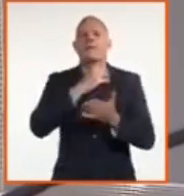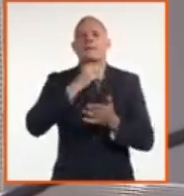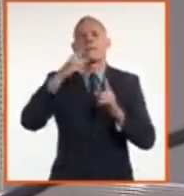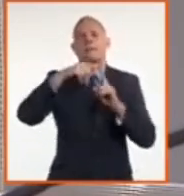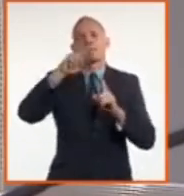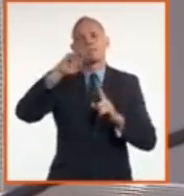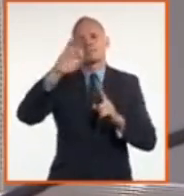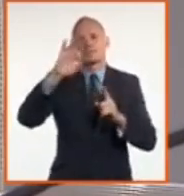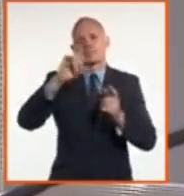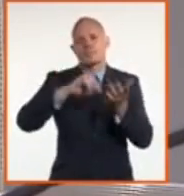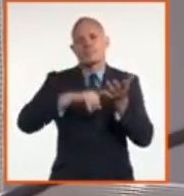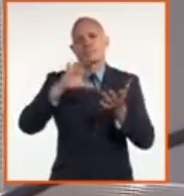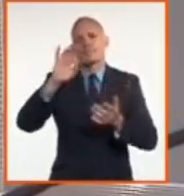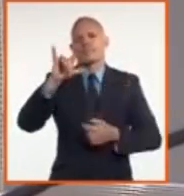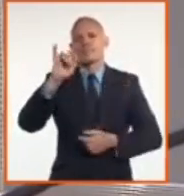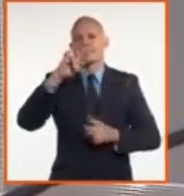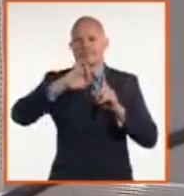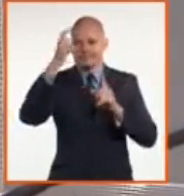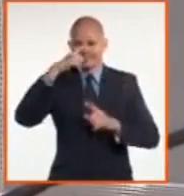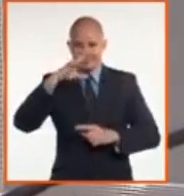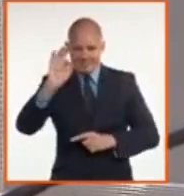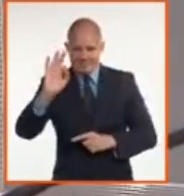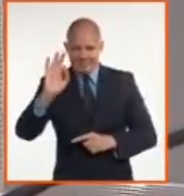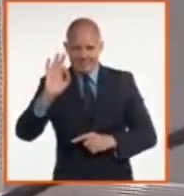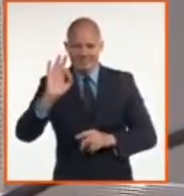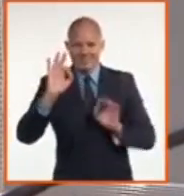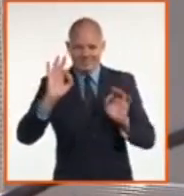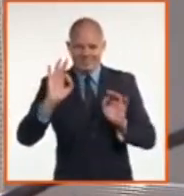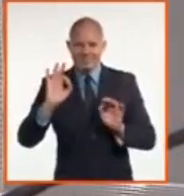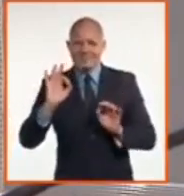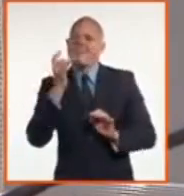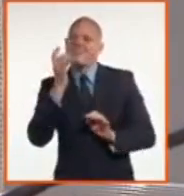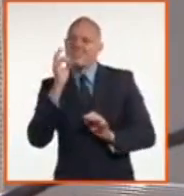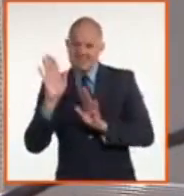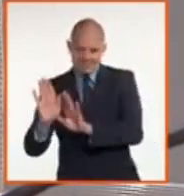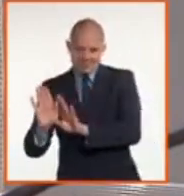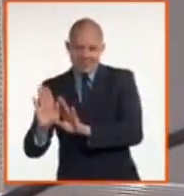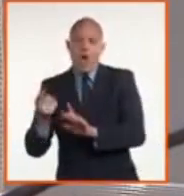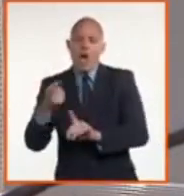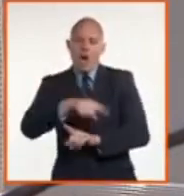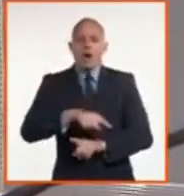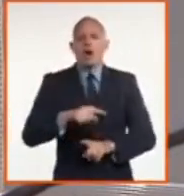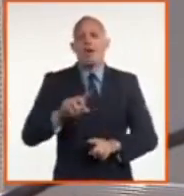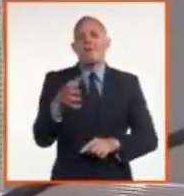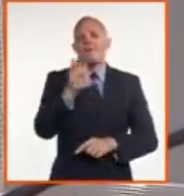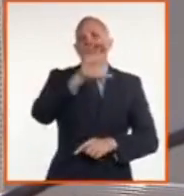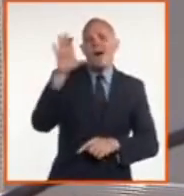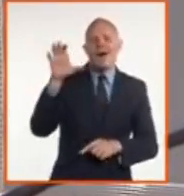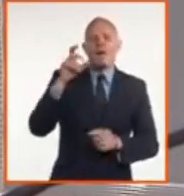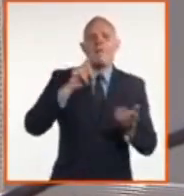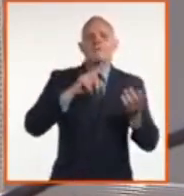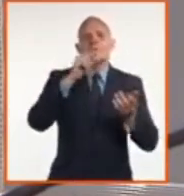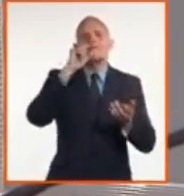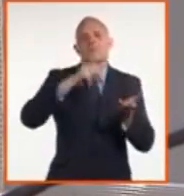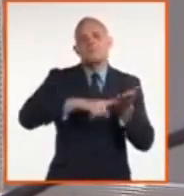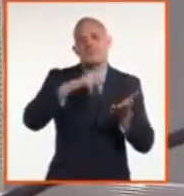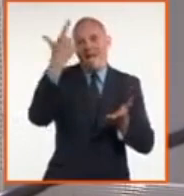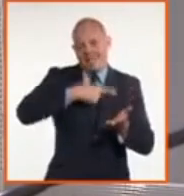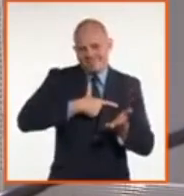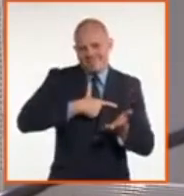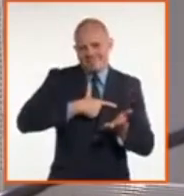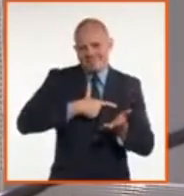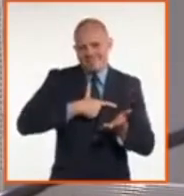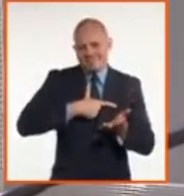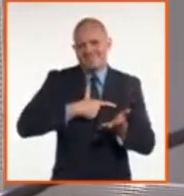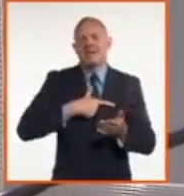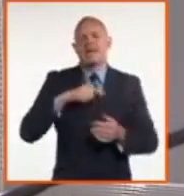una demanda de servicio nos haremos yo ampliando esas sucursales ya por ejemplo bp a iván de hacen la operación